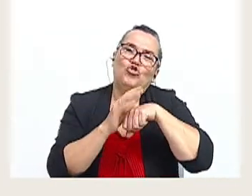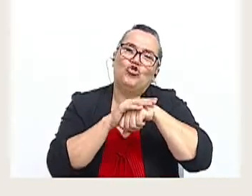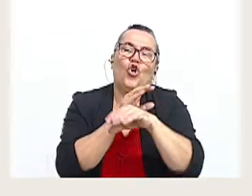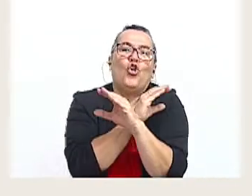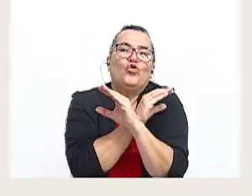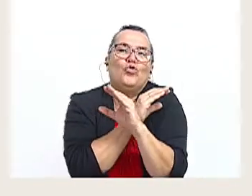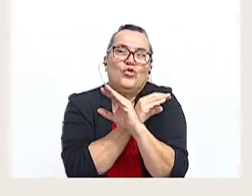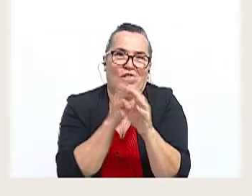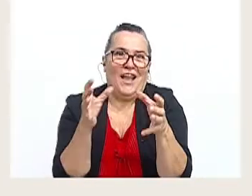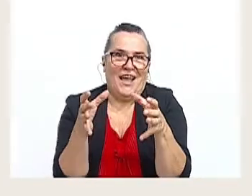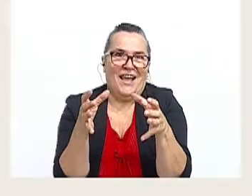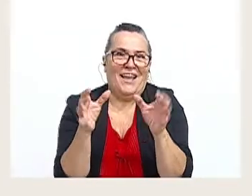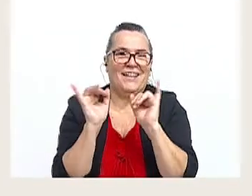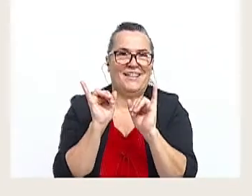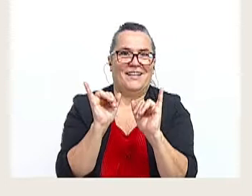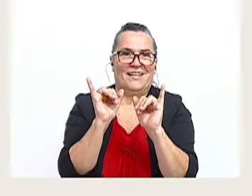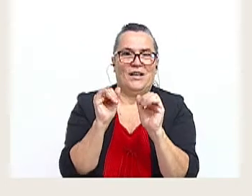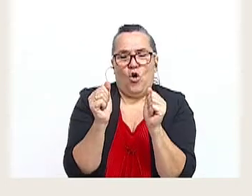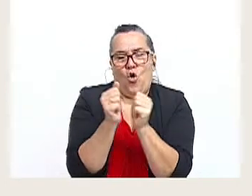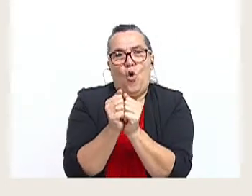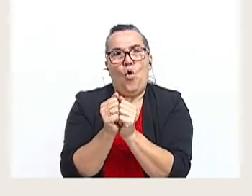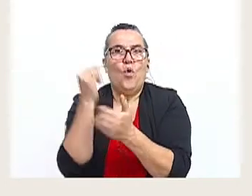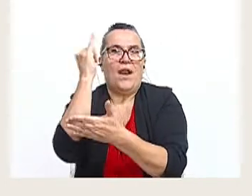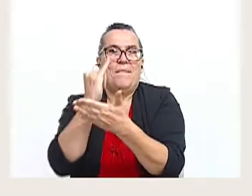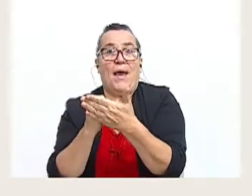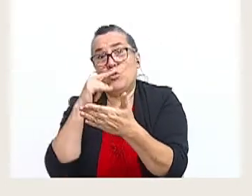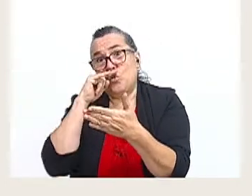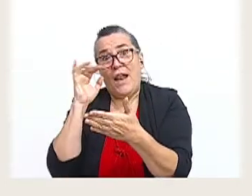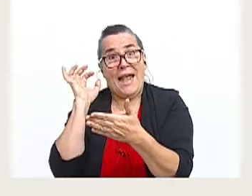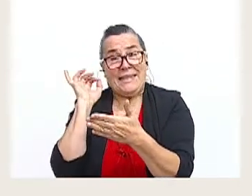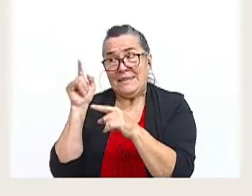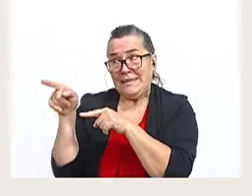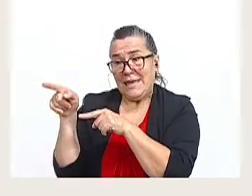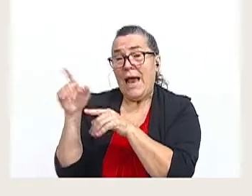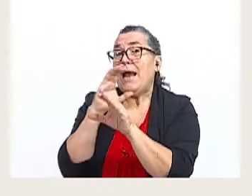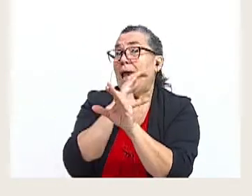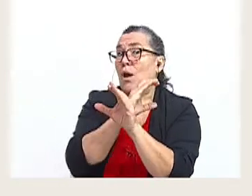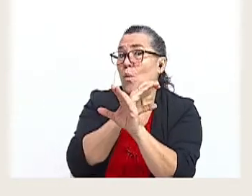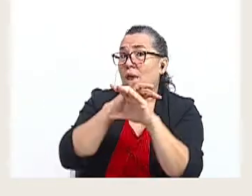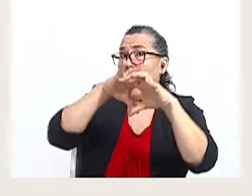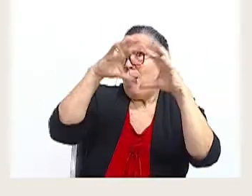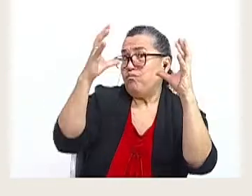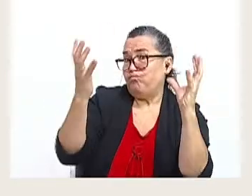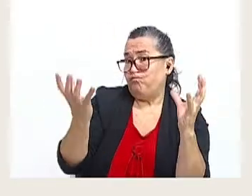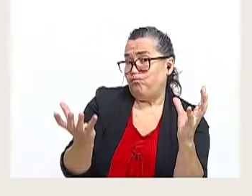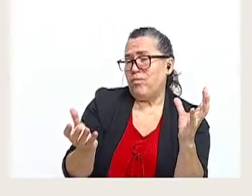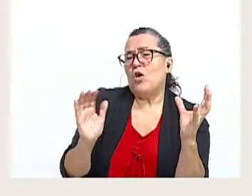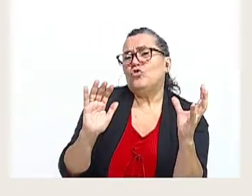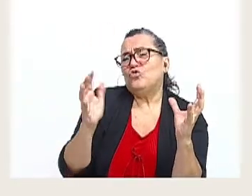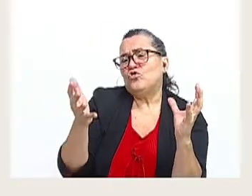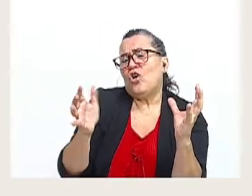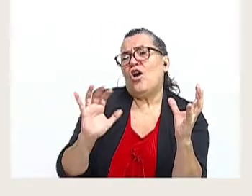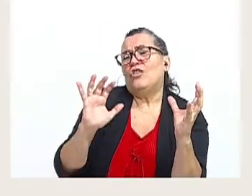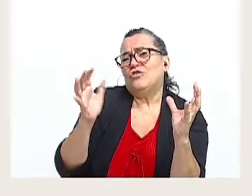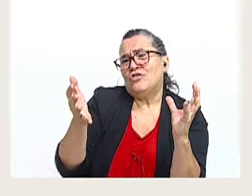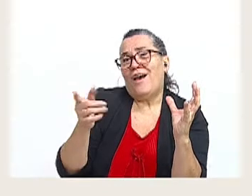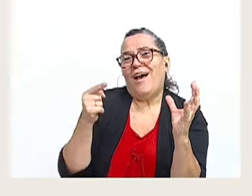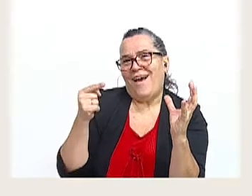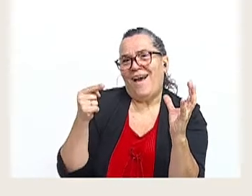cuidar, junto a una imagen de una niña que realmente cuida el globo terráqueo.